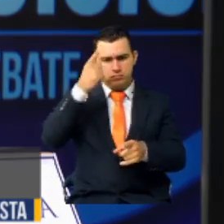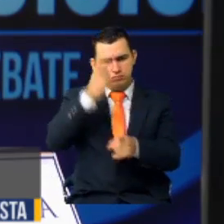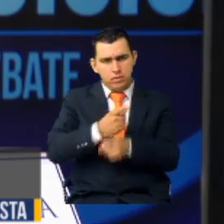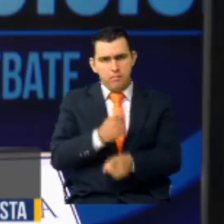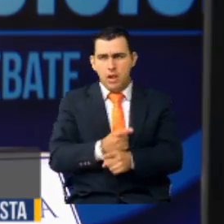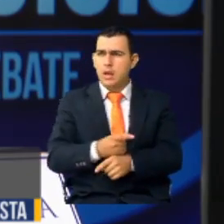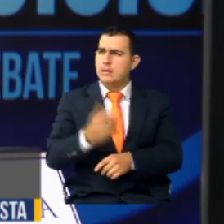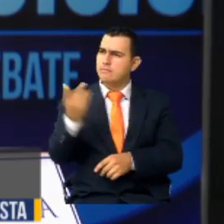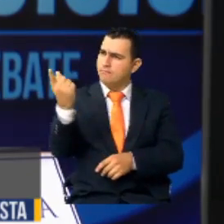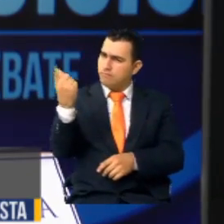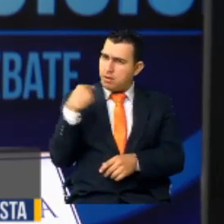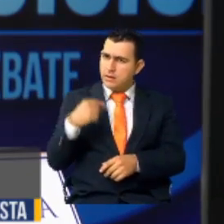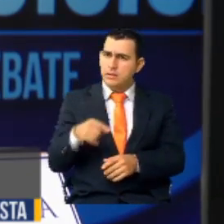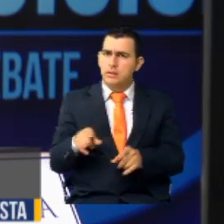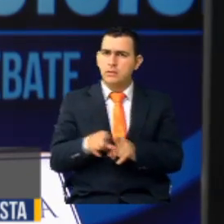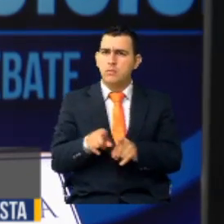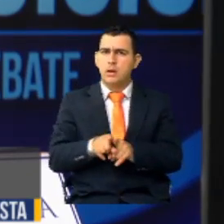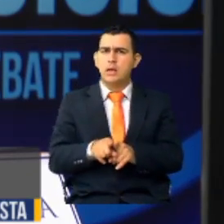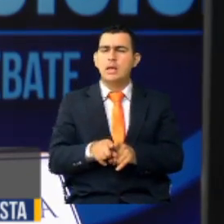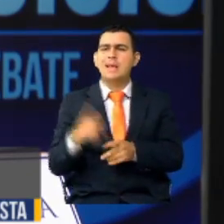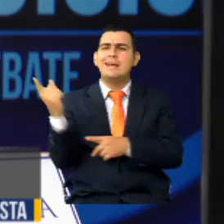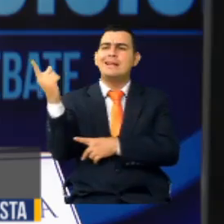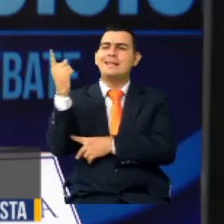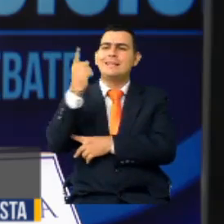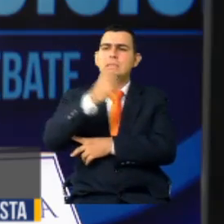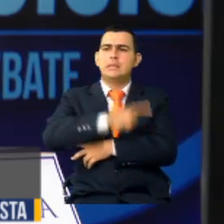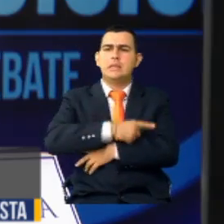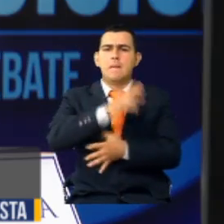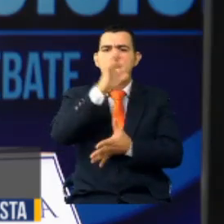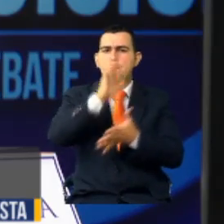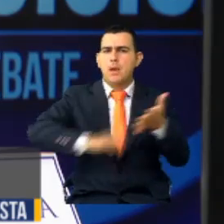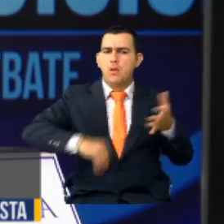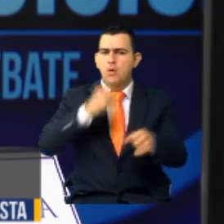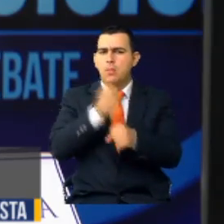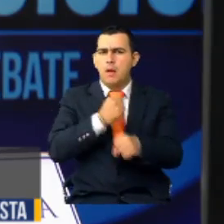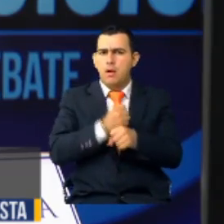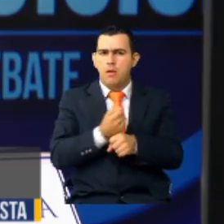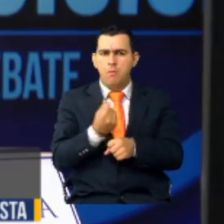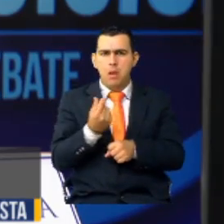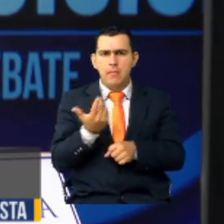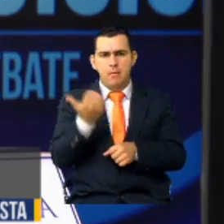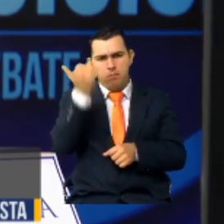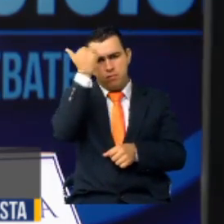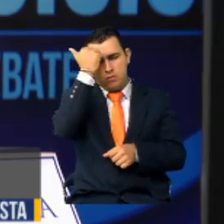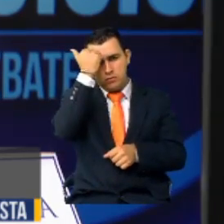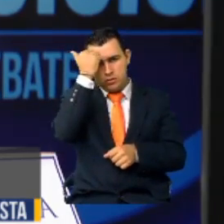Educación de descontar los días no laborados por los maestros en el desarrollo de esas protestas en